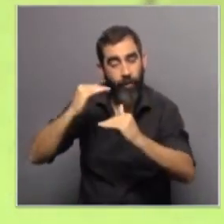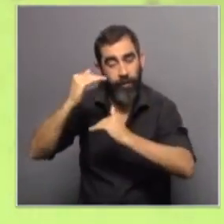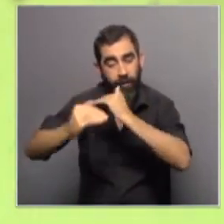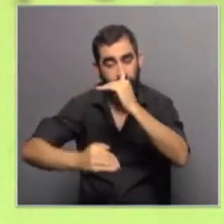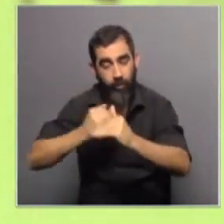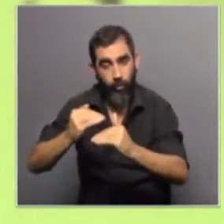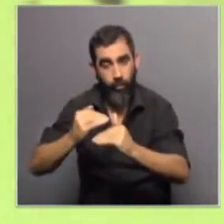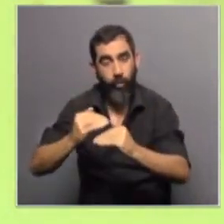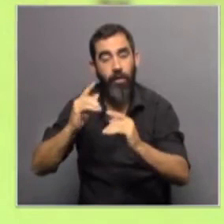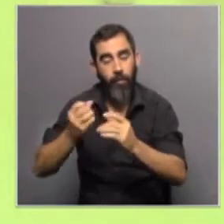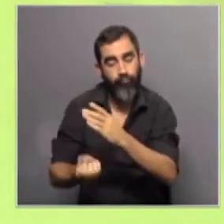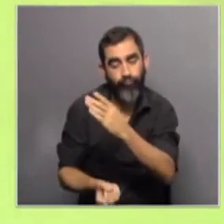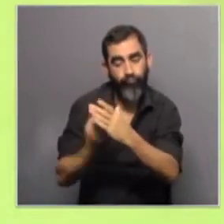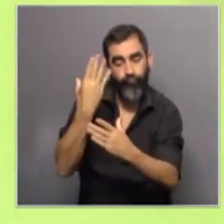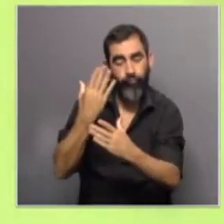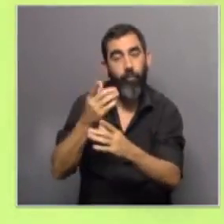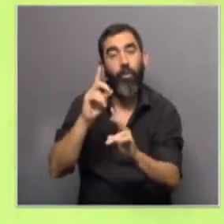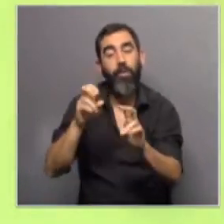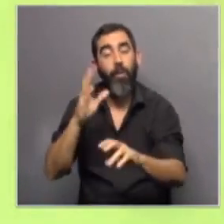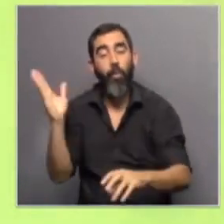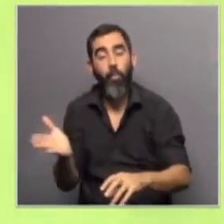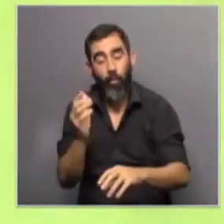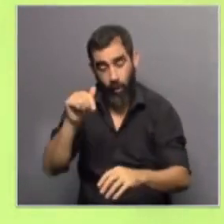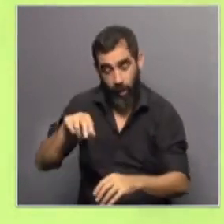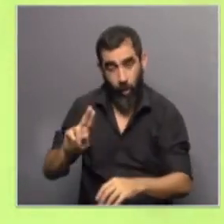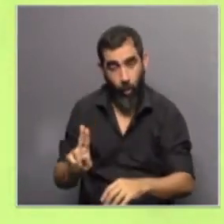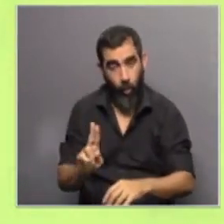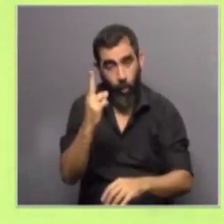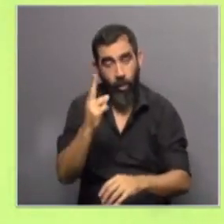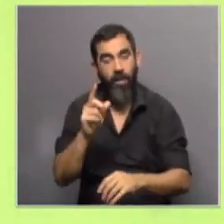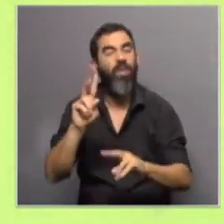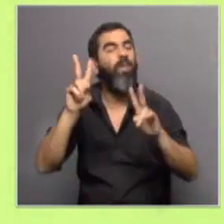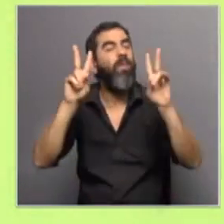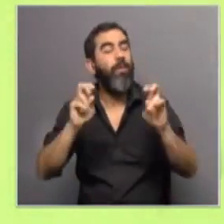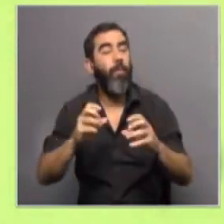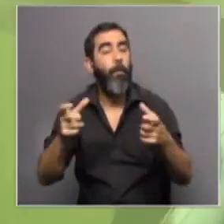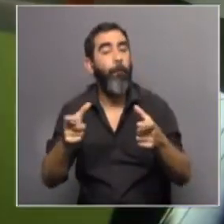desarrollo y a la innovación para producir en Uruguay. En este caso vamos a hablar de